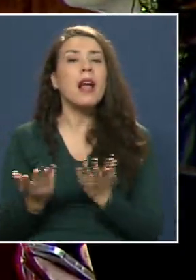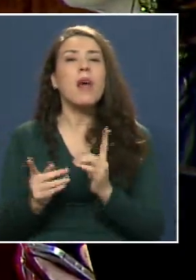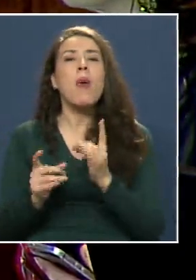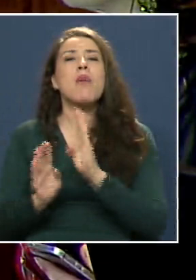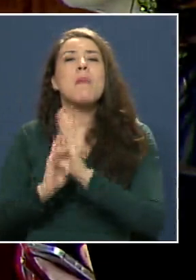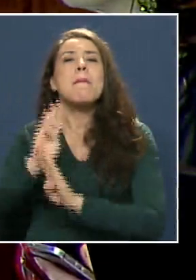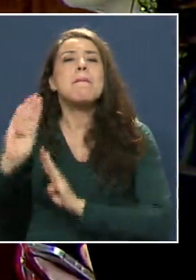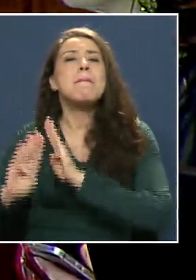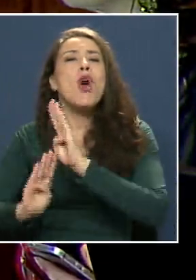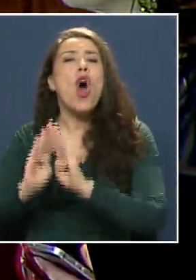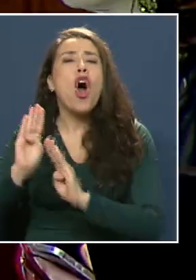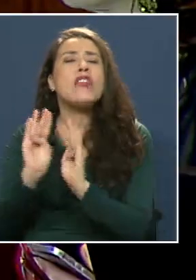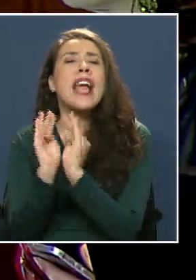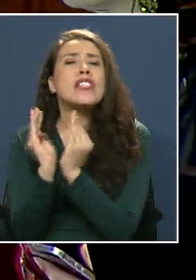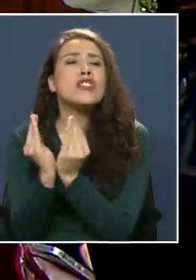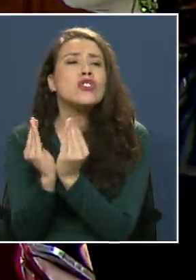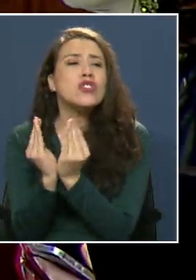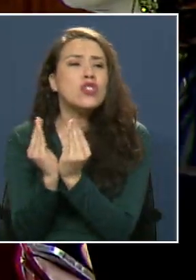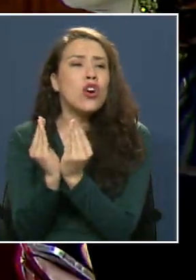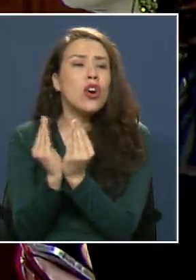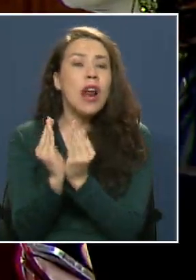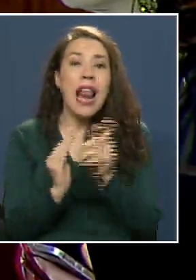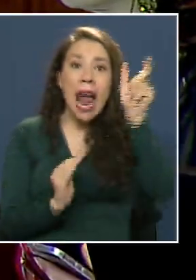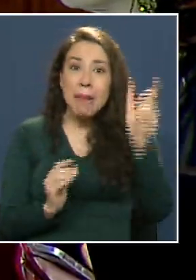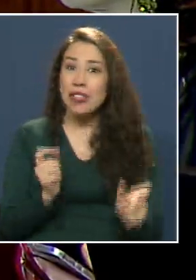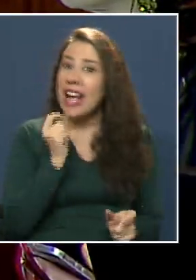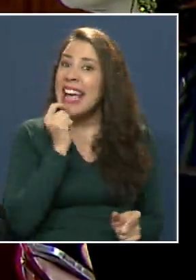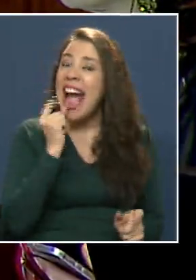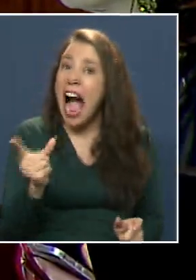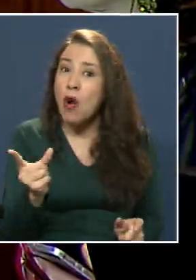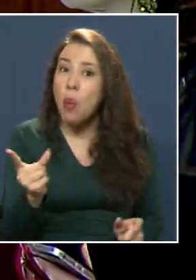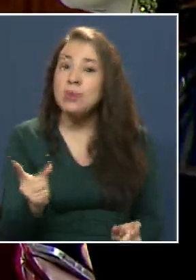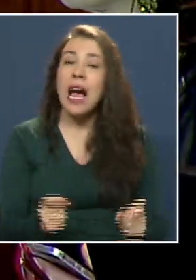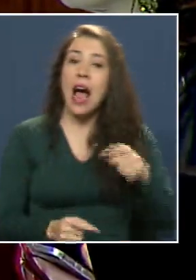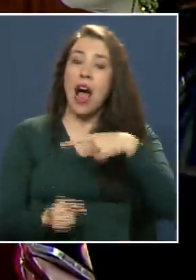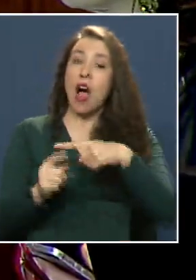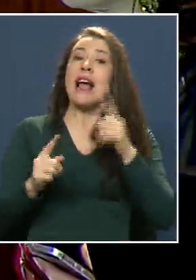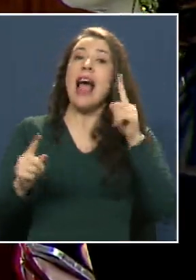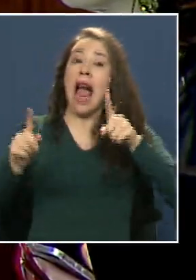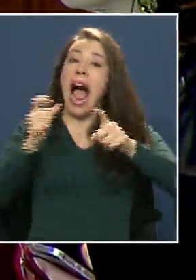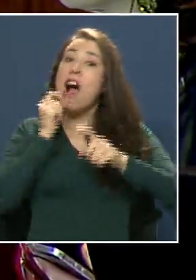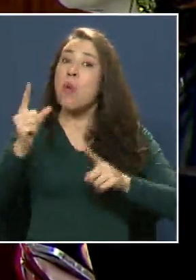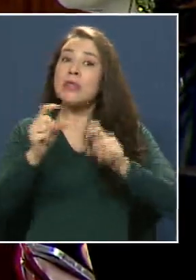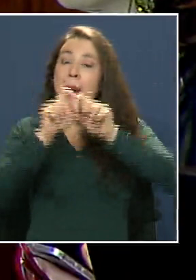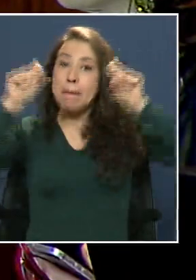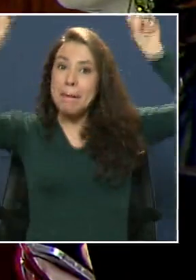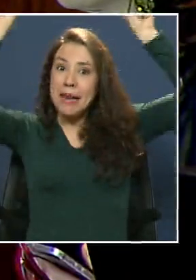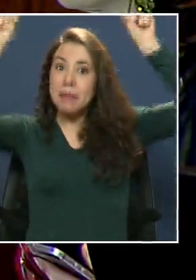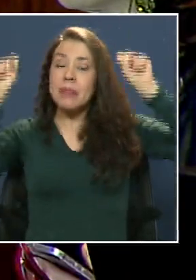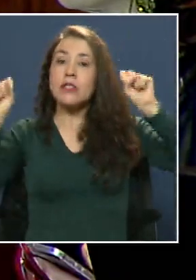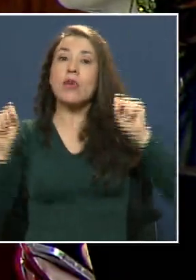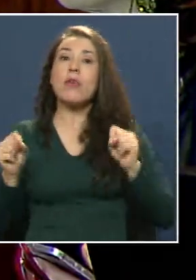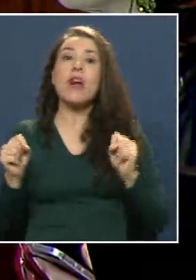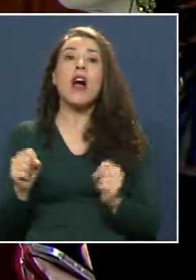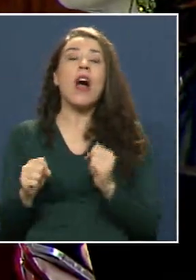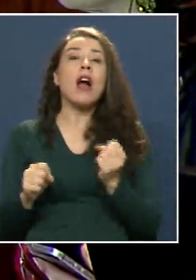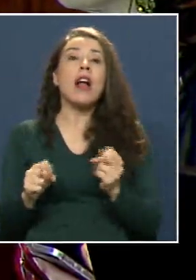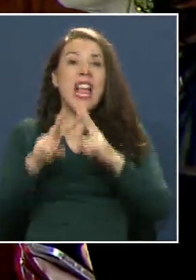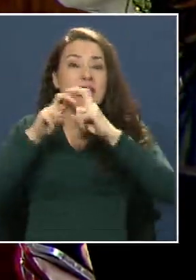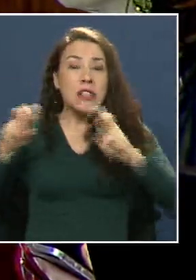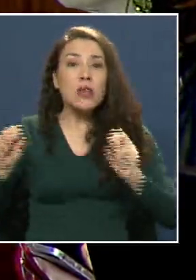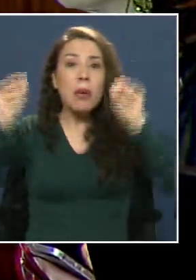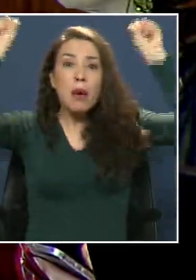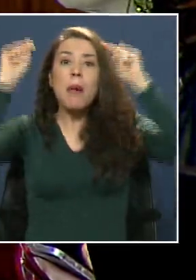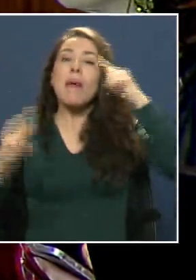proteccionista y que quien acusa, quien investiga es el Ministerio Público, quien acusa es el Ministerio Público, pero